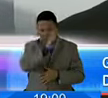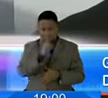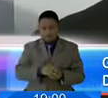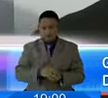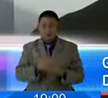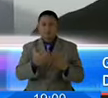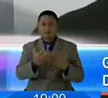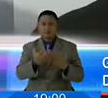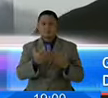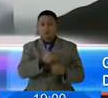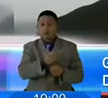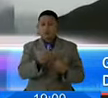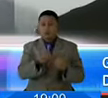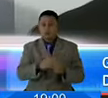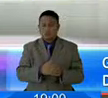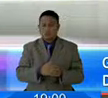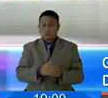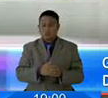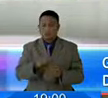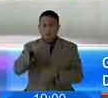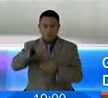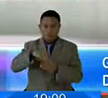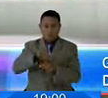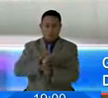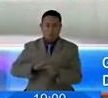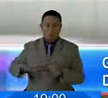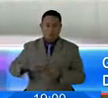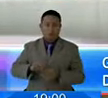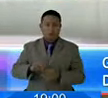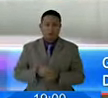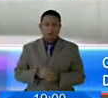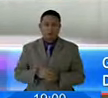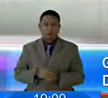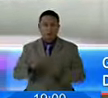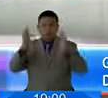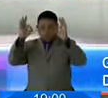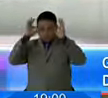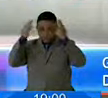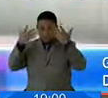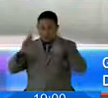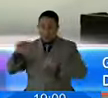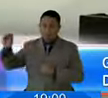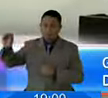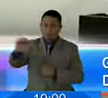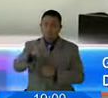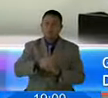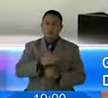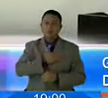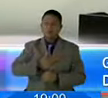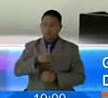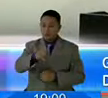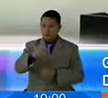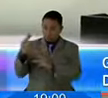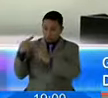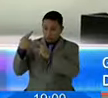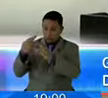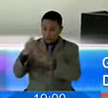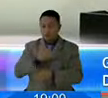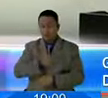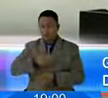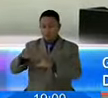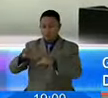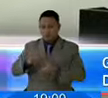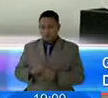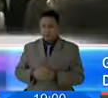consumar un fraude. Lasso además hizo un llamado a las Fuerzas Armadas para que cumplan la labor que el país les ha encomendado